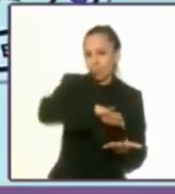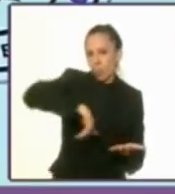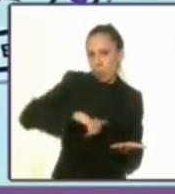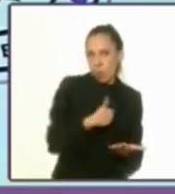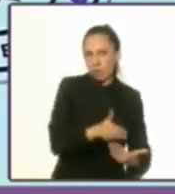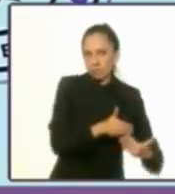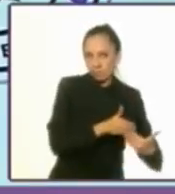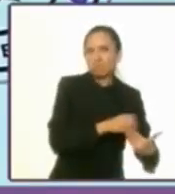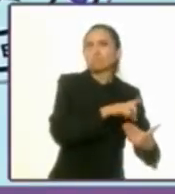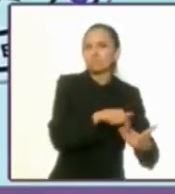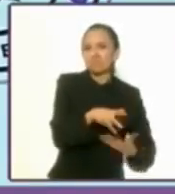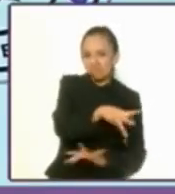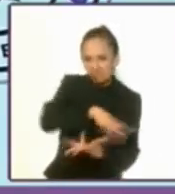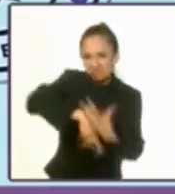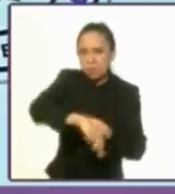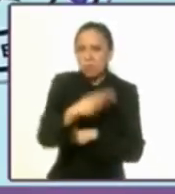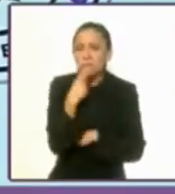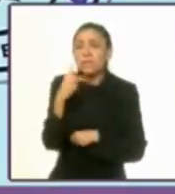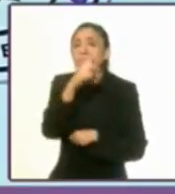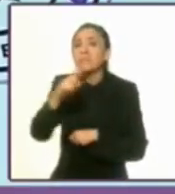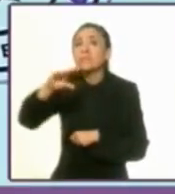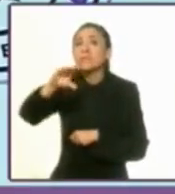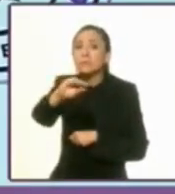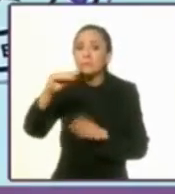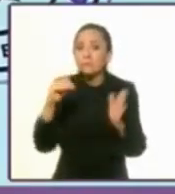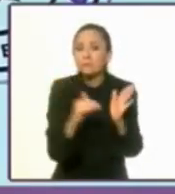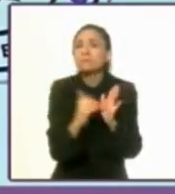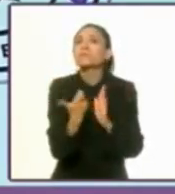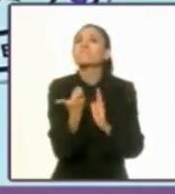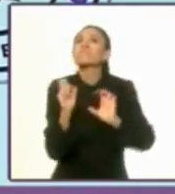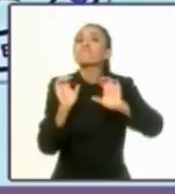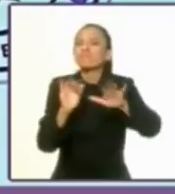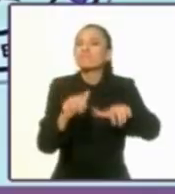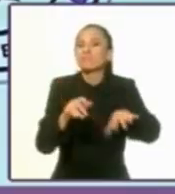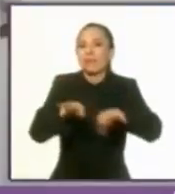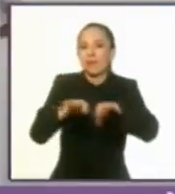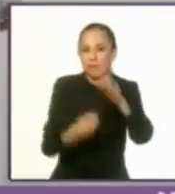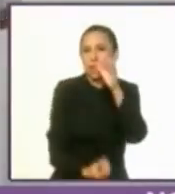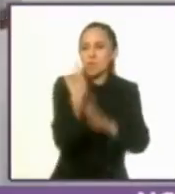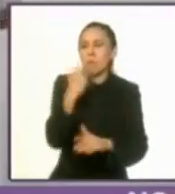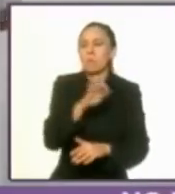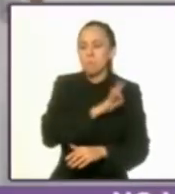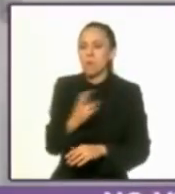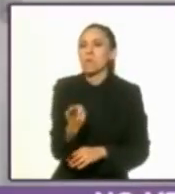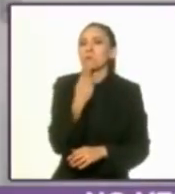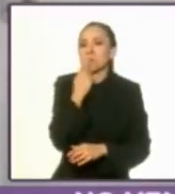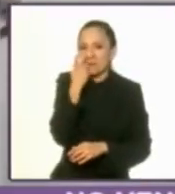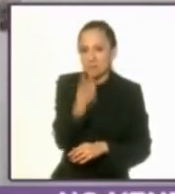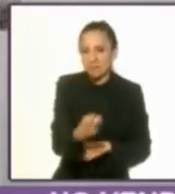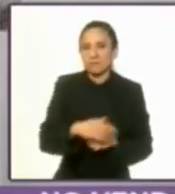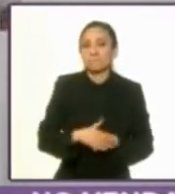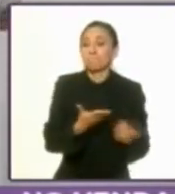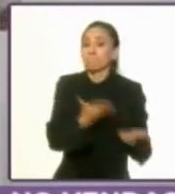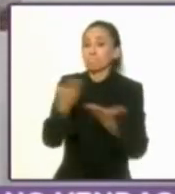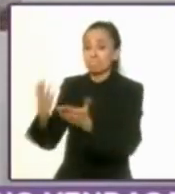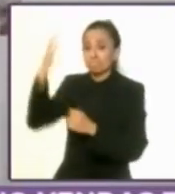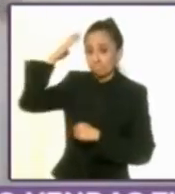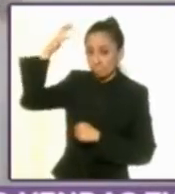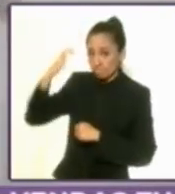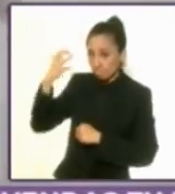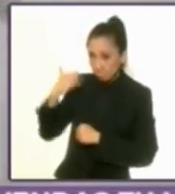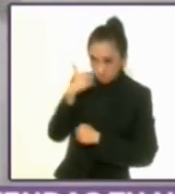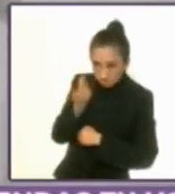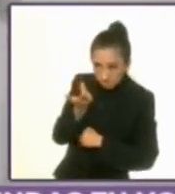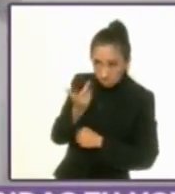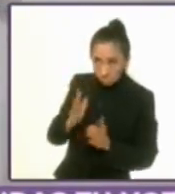realidad 190.000 empleos que serán creados así claudia sheinbaum quiere hacer uso de su derecho de réplica